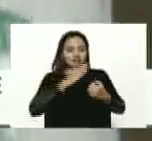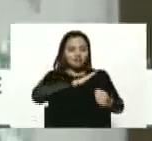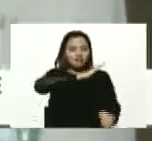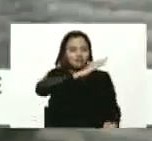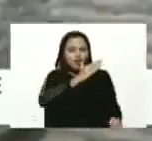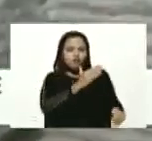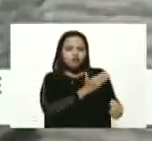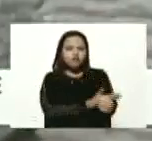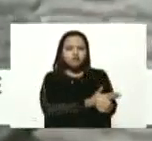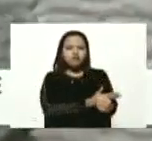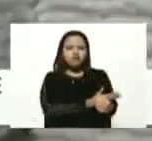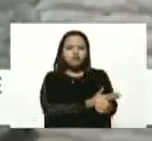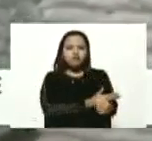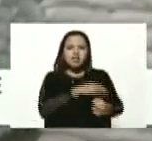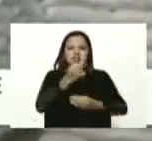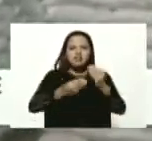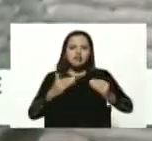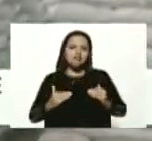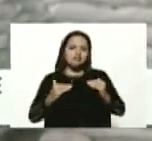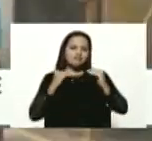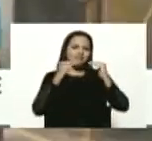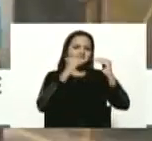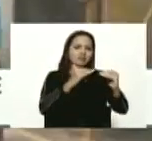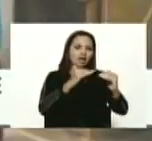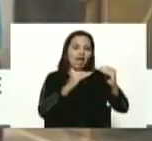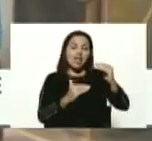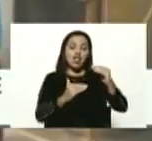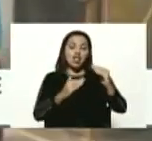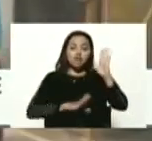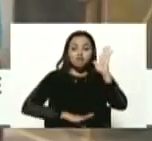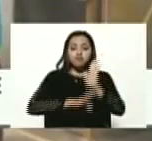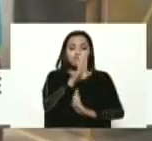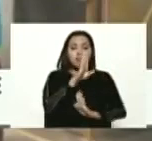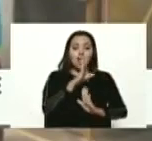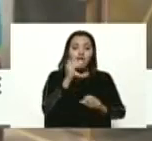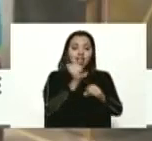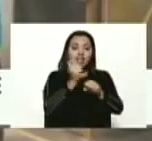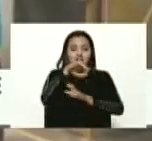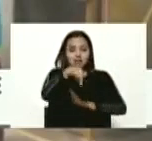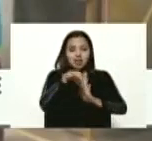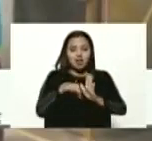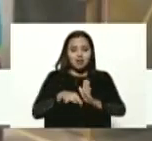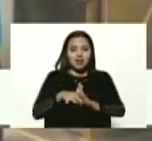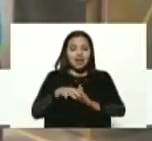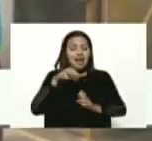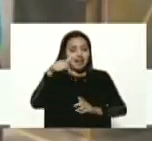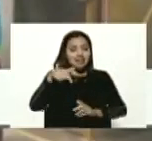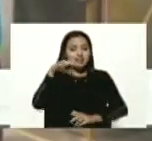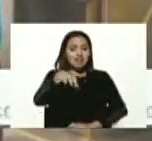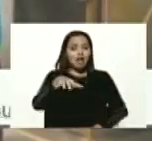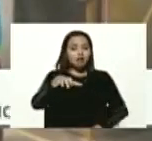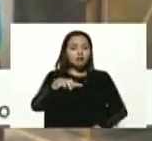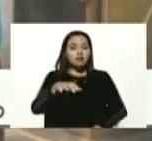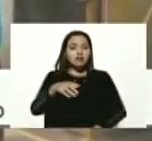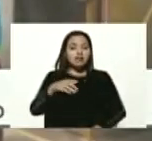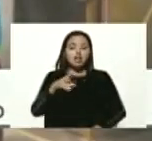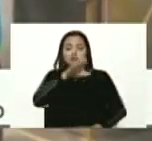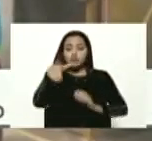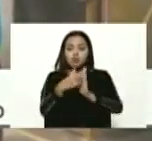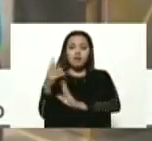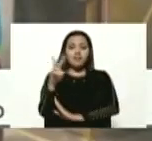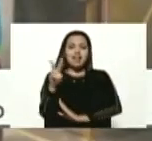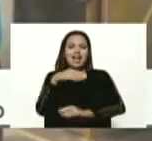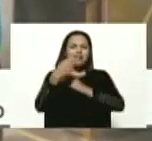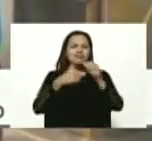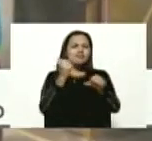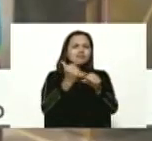fortificar, que viene a elevar los índices productivos aquí en el estado y parte de Venezuela con una producción de